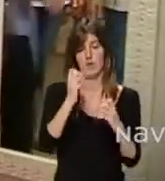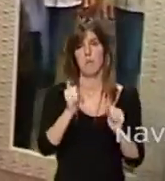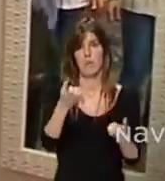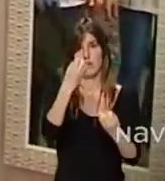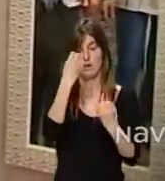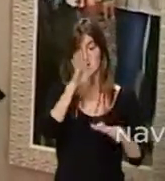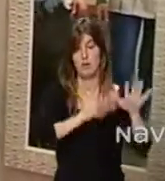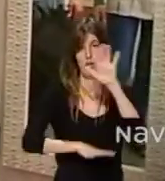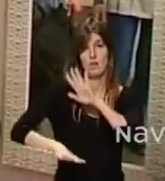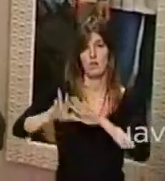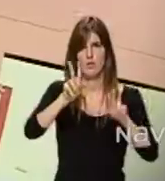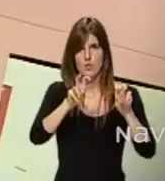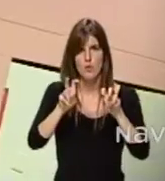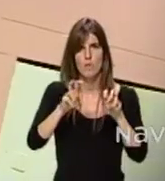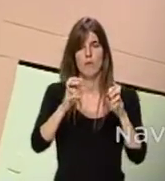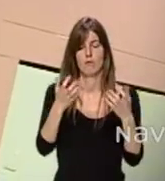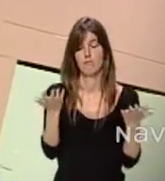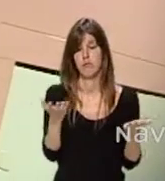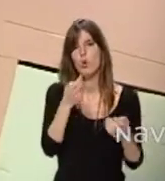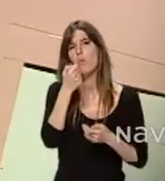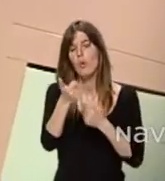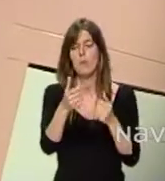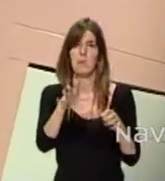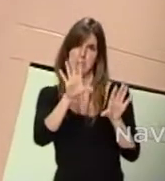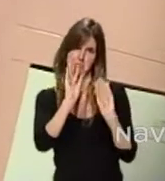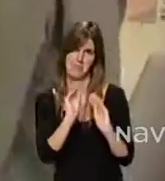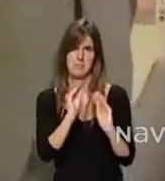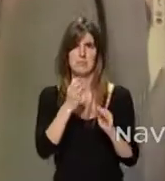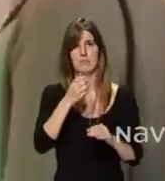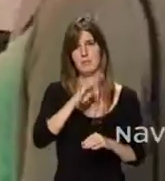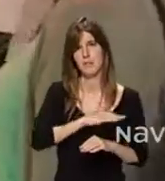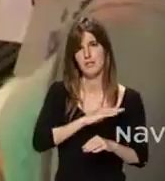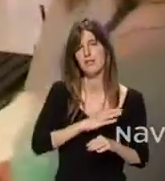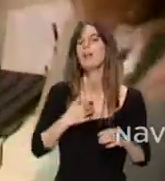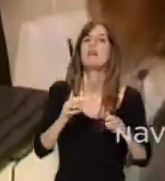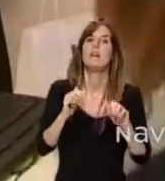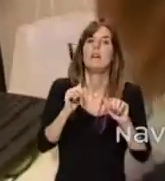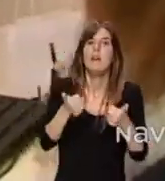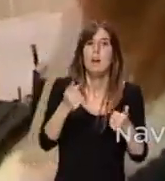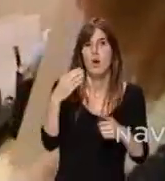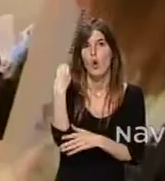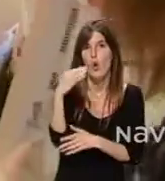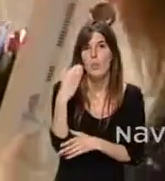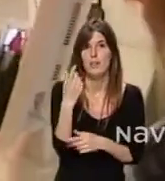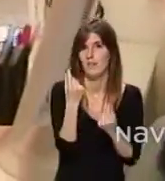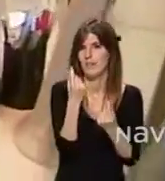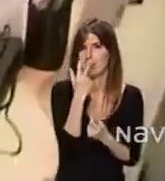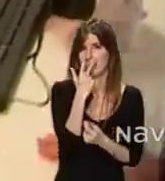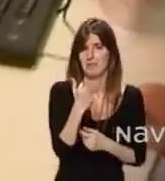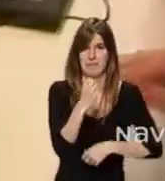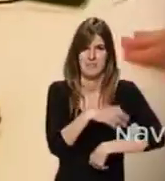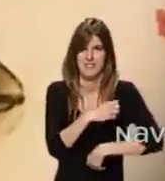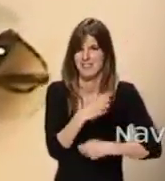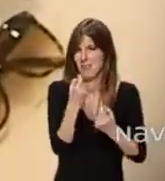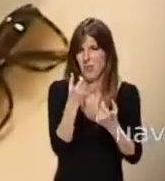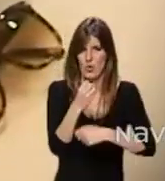pero poco a poco ya lo hemos ido entendiendo, no todo, pero bueno. Para empezar, hombre, teniendo en cuenta que éramos jóvenes, no teníamos dinero ahorrado apenas,